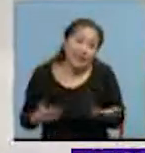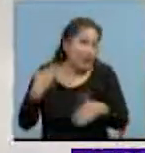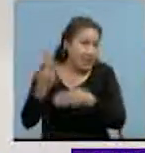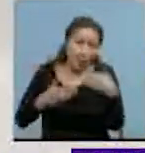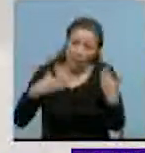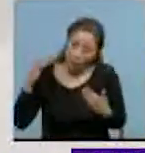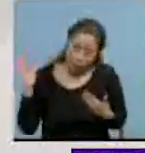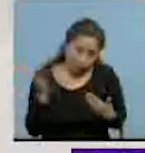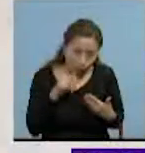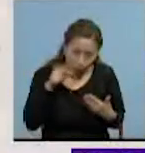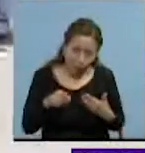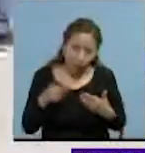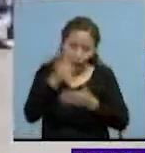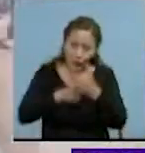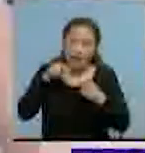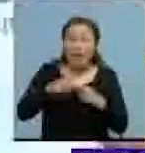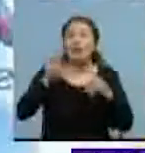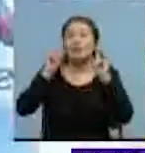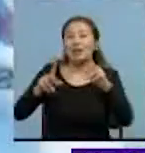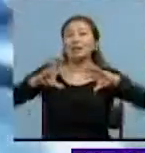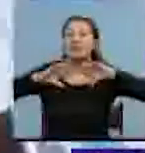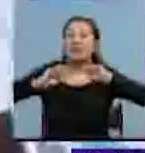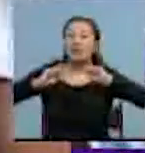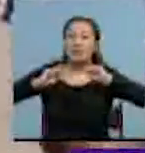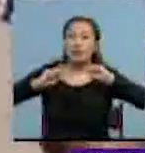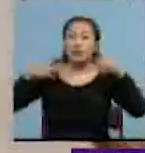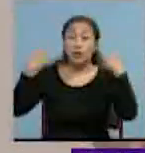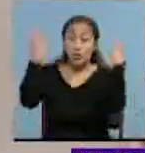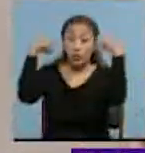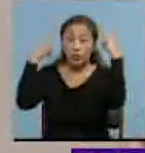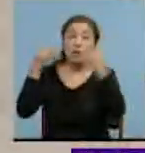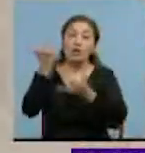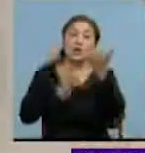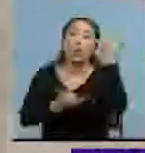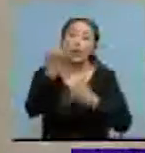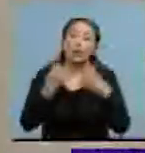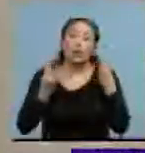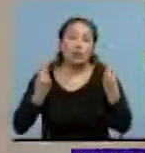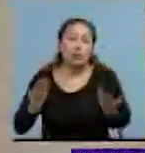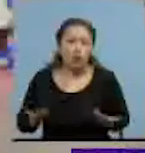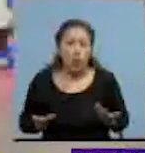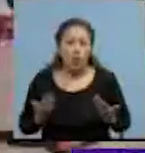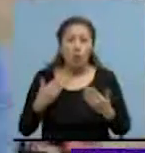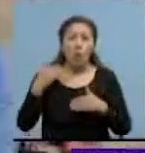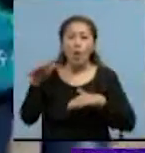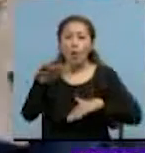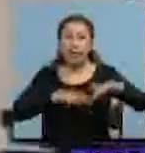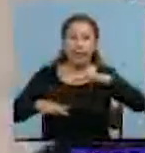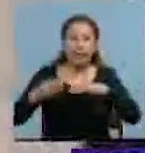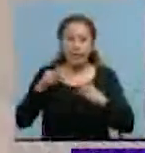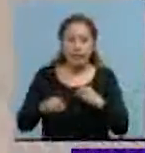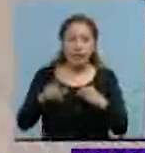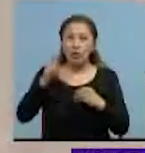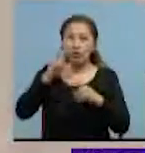Pero también estamos acá con el secretario de Turismo, estamos con Alberto, que nos va a comentar cómo viene dando la organización de